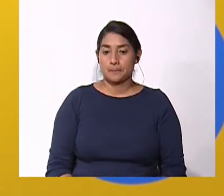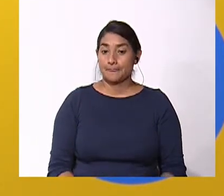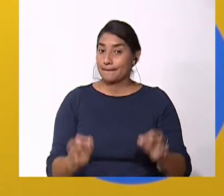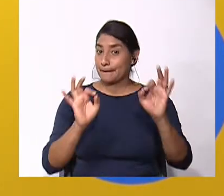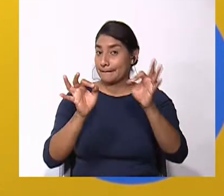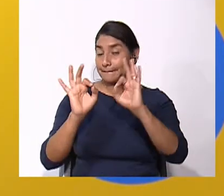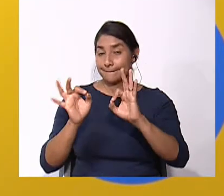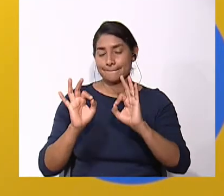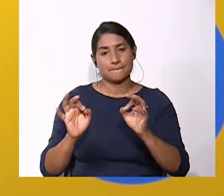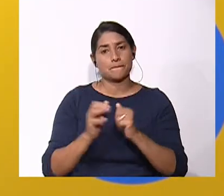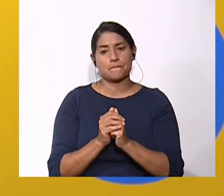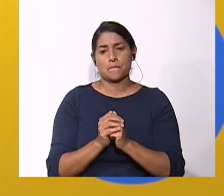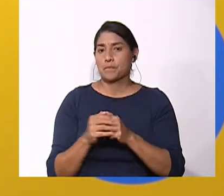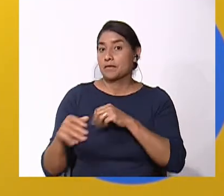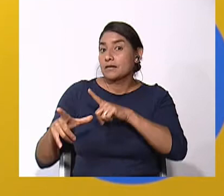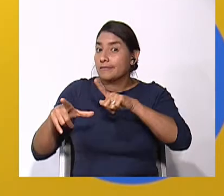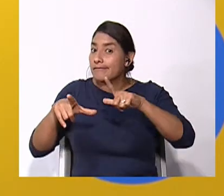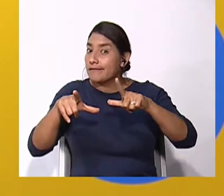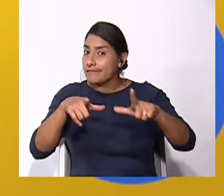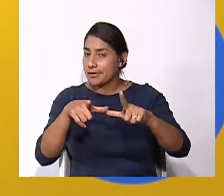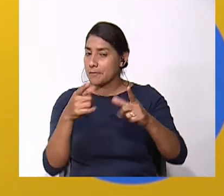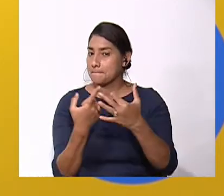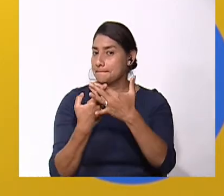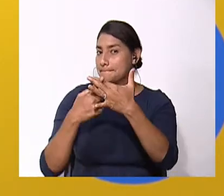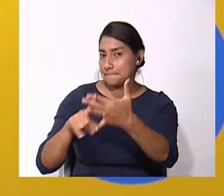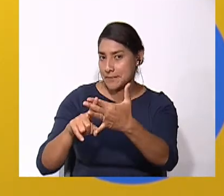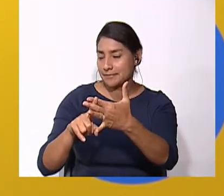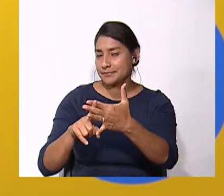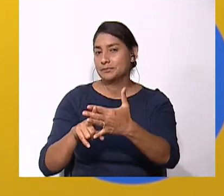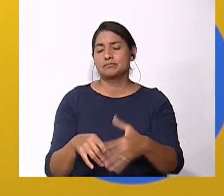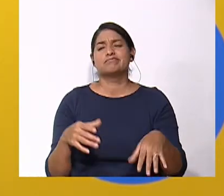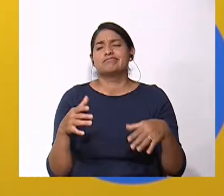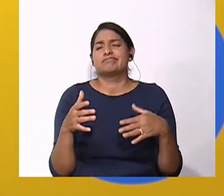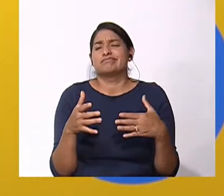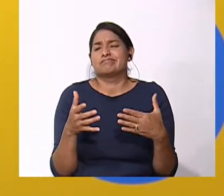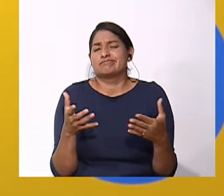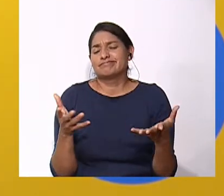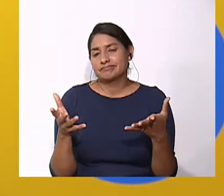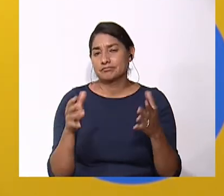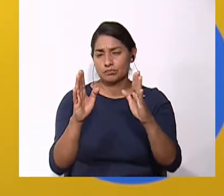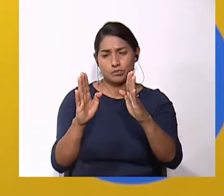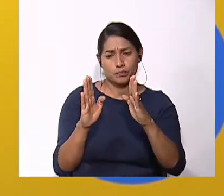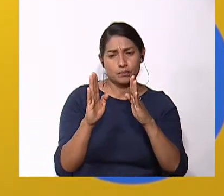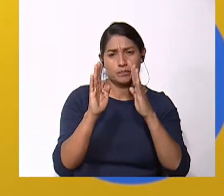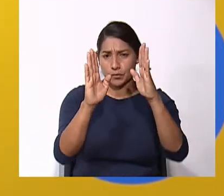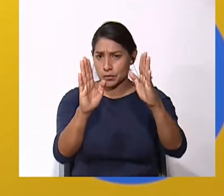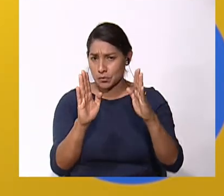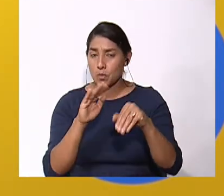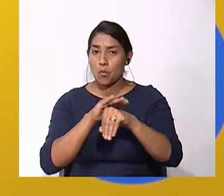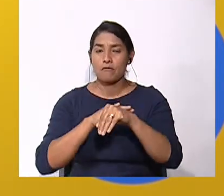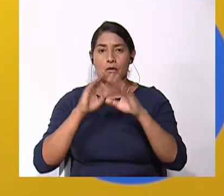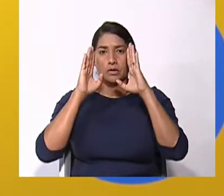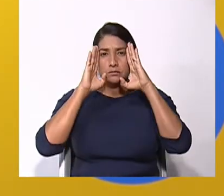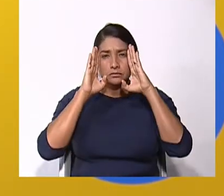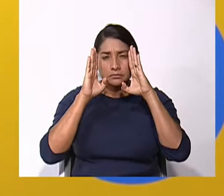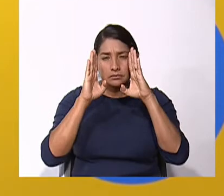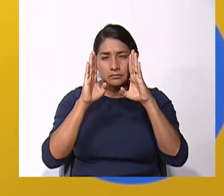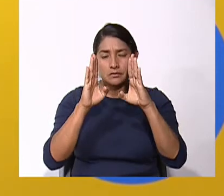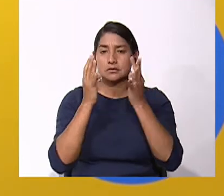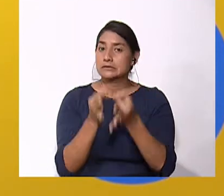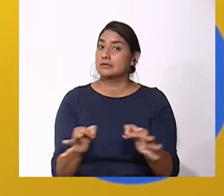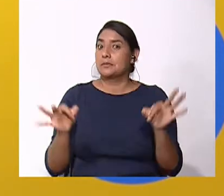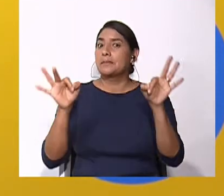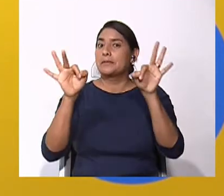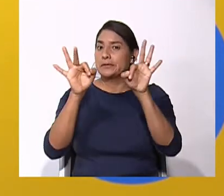Muy bien, estamos por empezar. Así que la atención y la concentración son